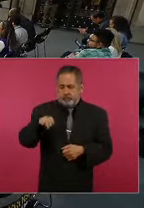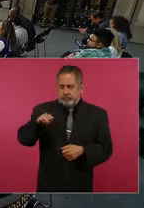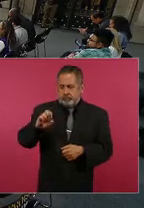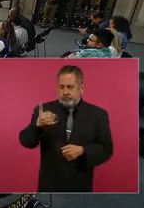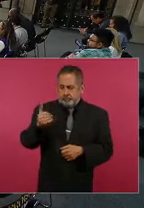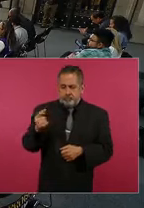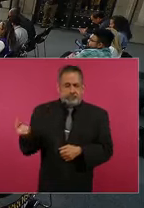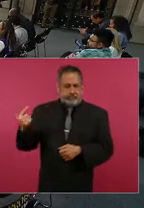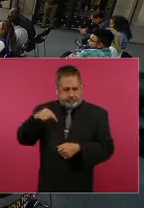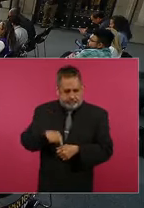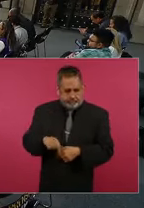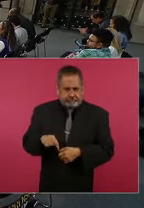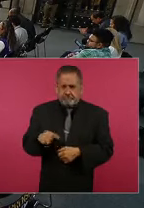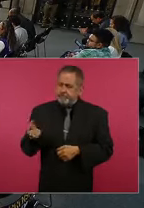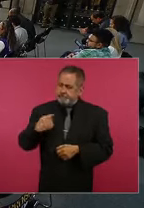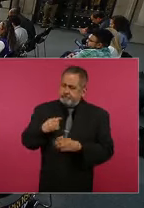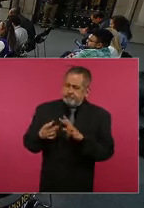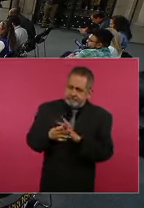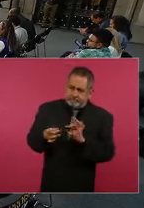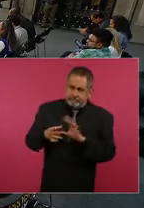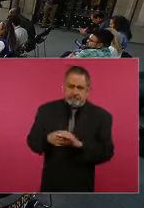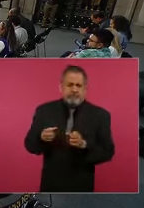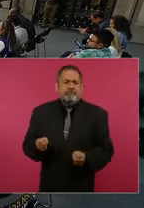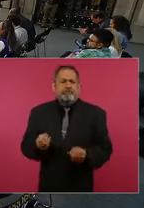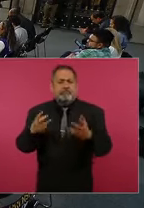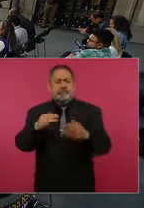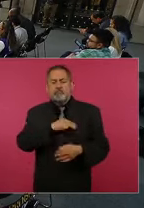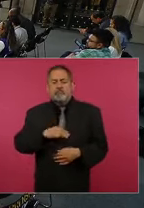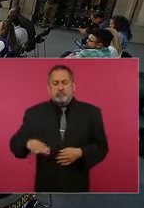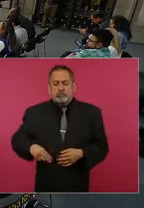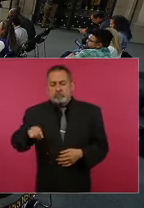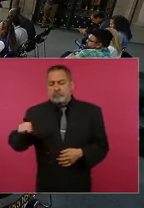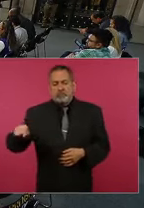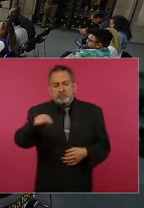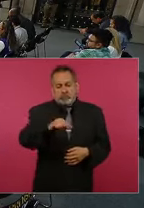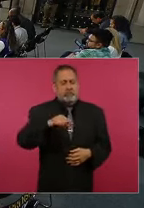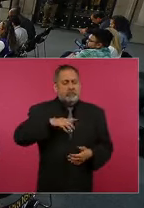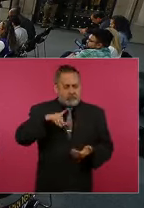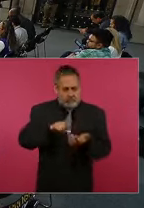que nos diga cuántos municipios tienen planes de